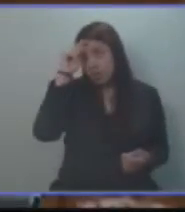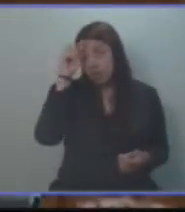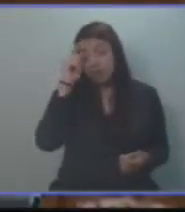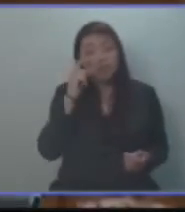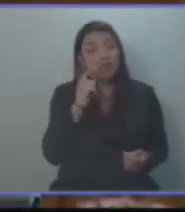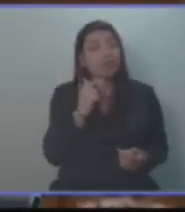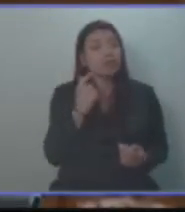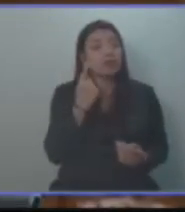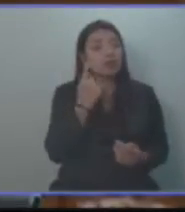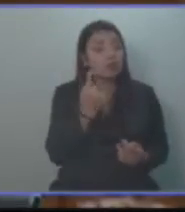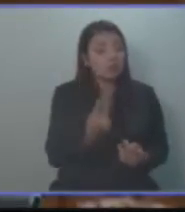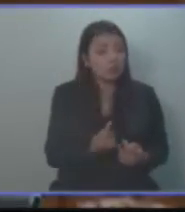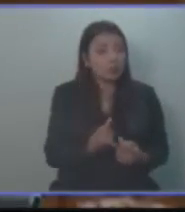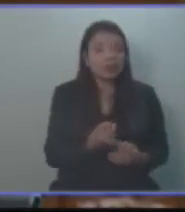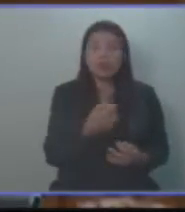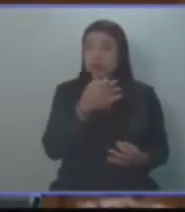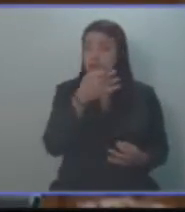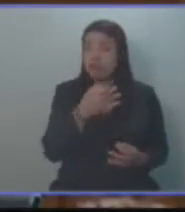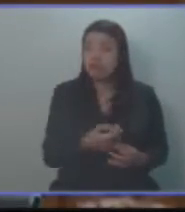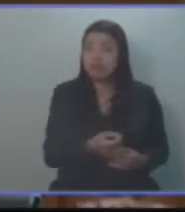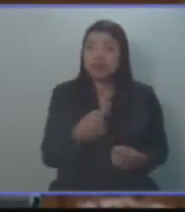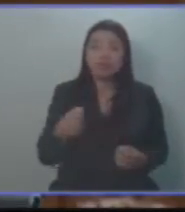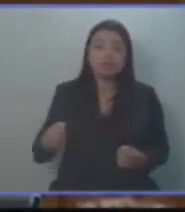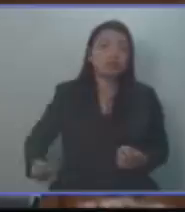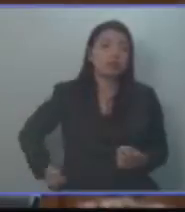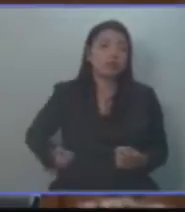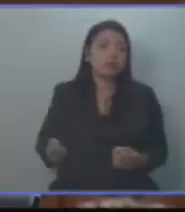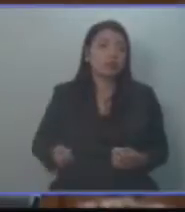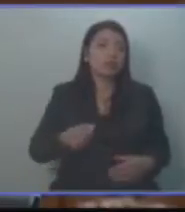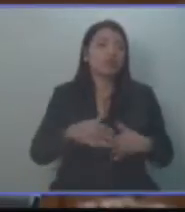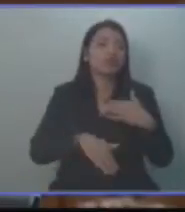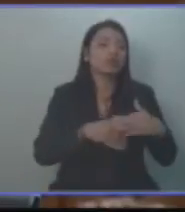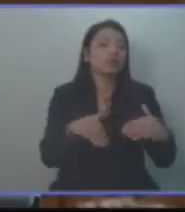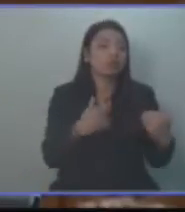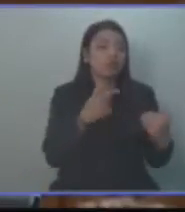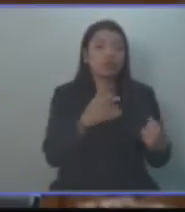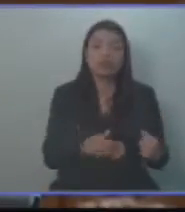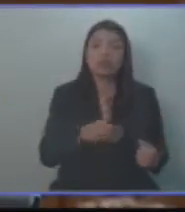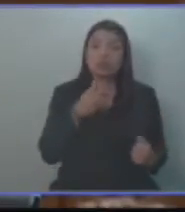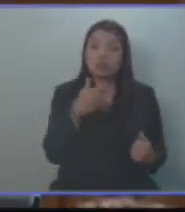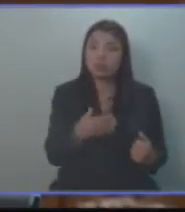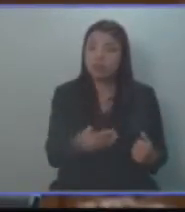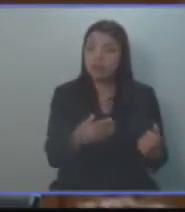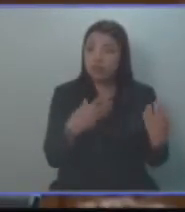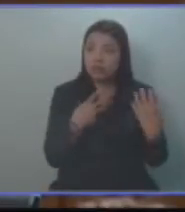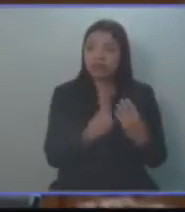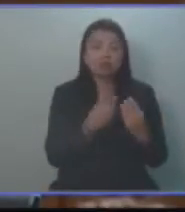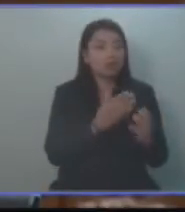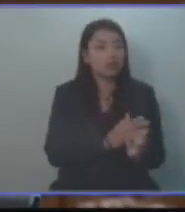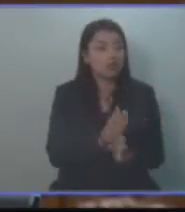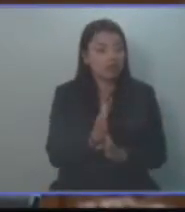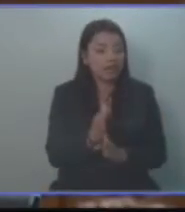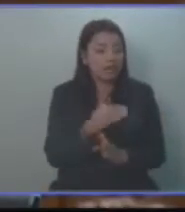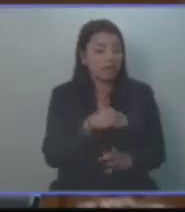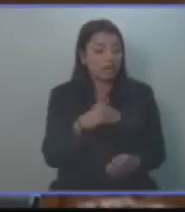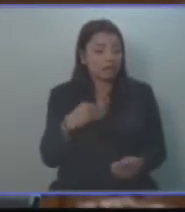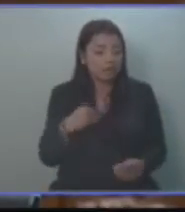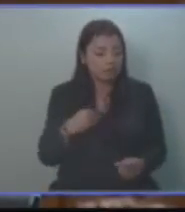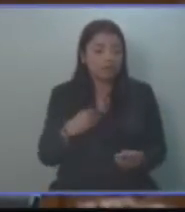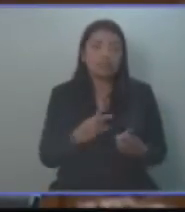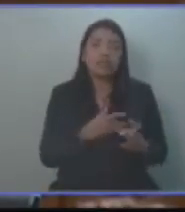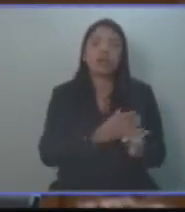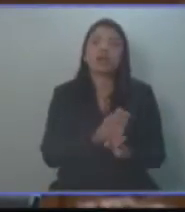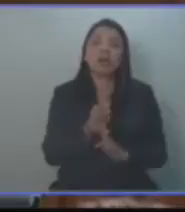trato humano y digno para los estudiantes de internado rotatorio y año social de las carreras de medicina y